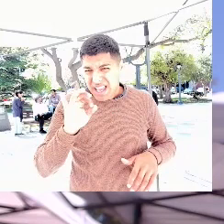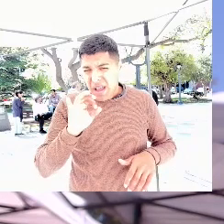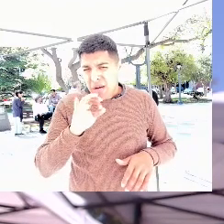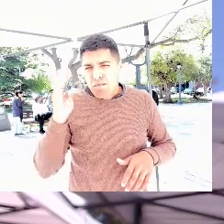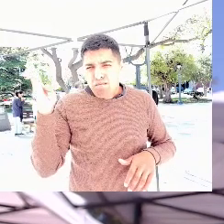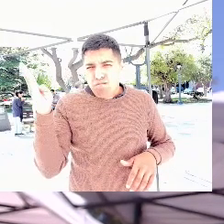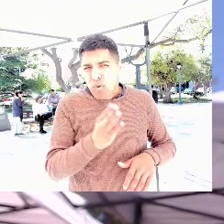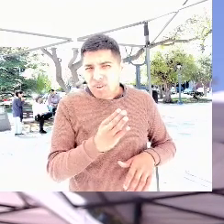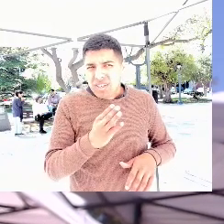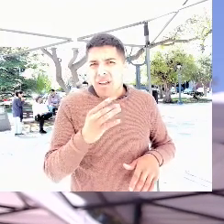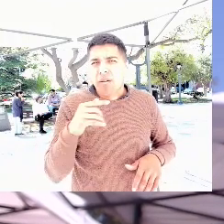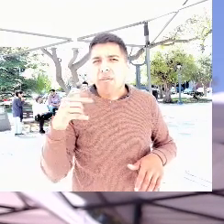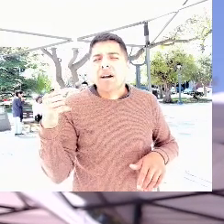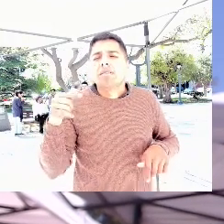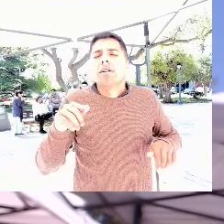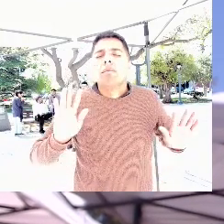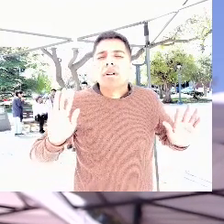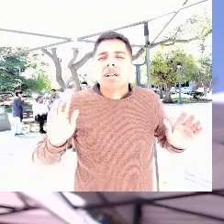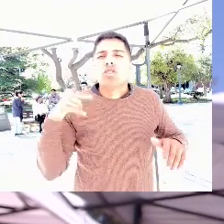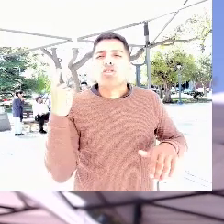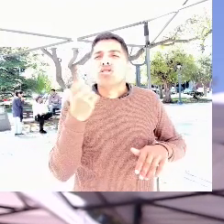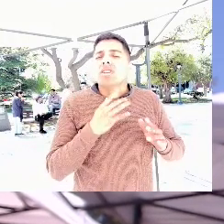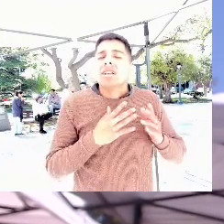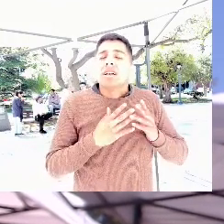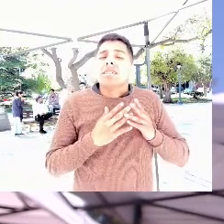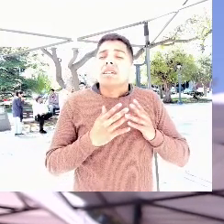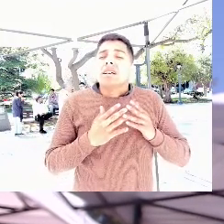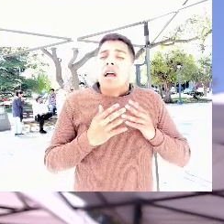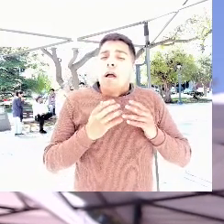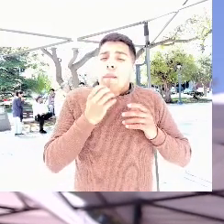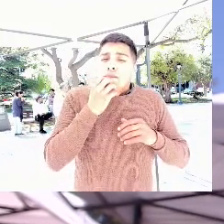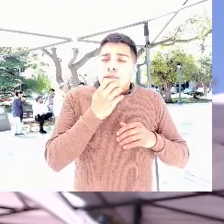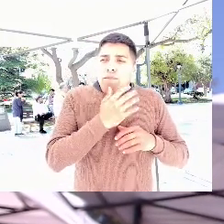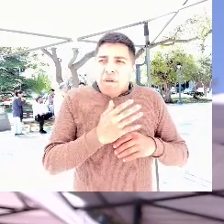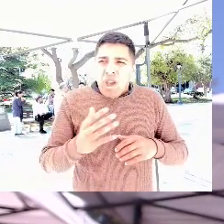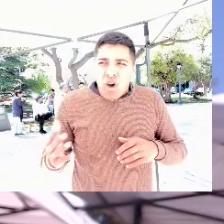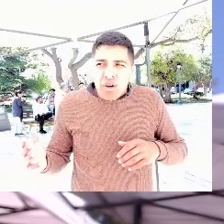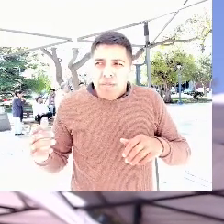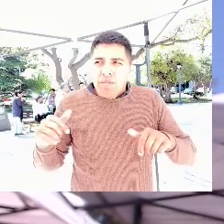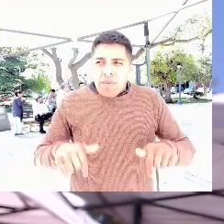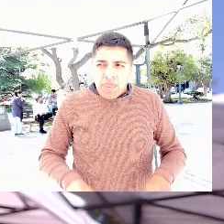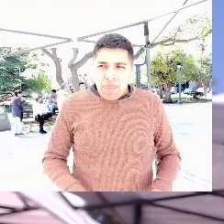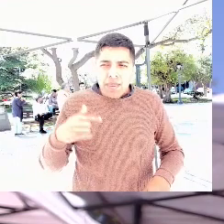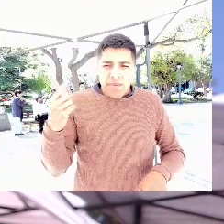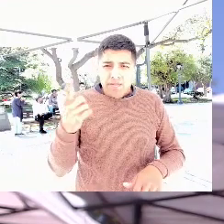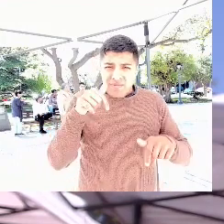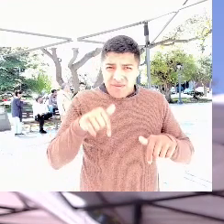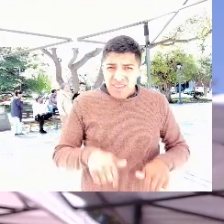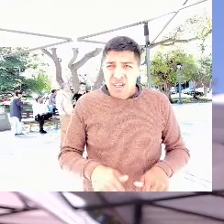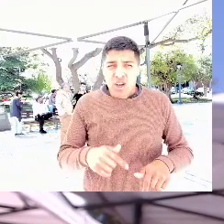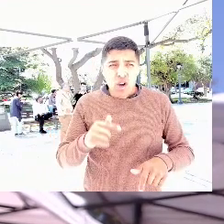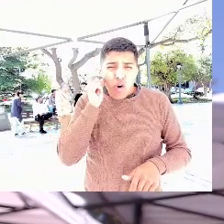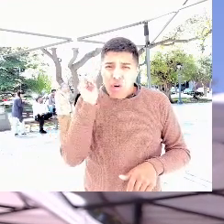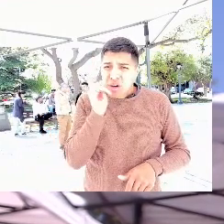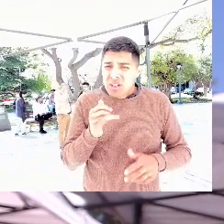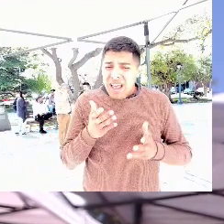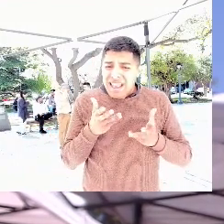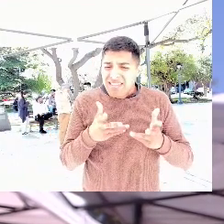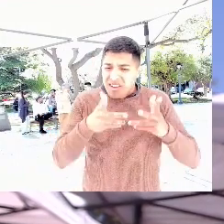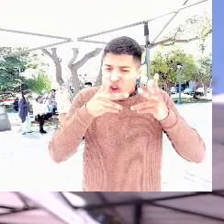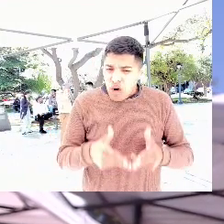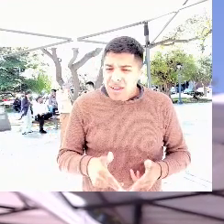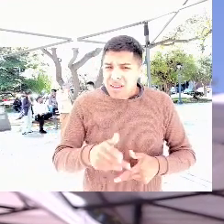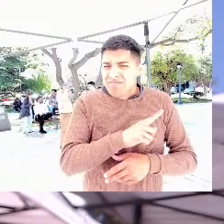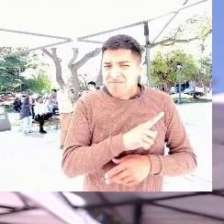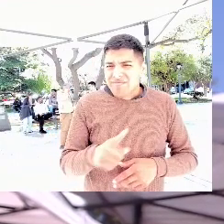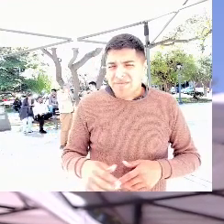abrir las puertas para que la ciudadanía pueda estar un poco mejor. Godecruz no resiente servicios, no resiente para